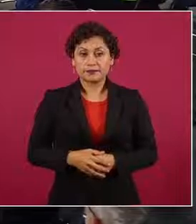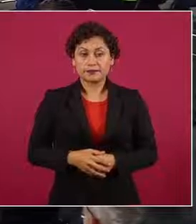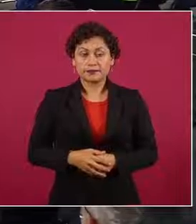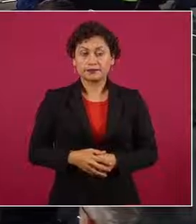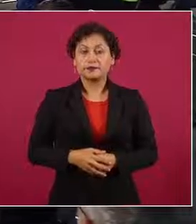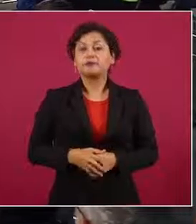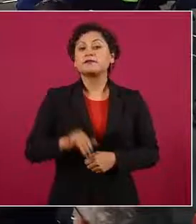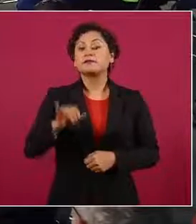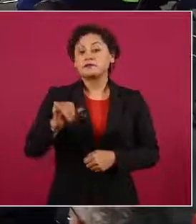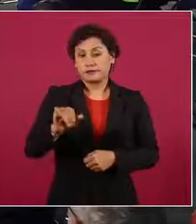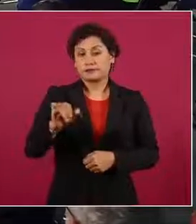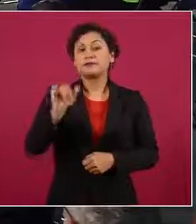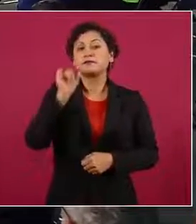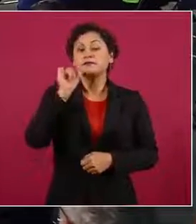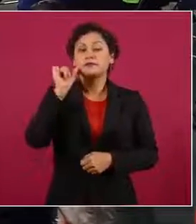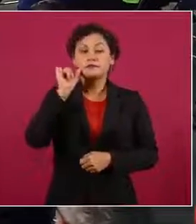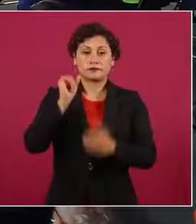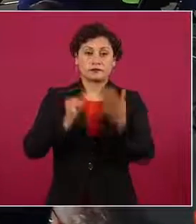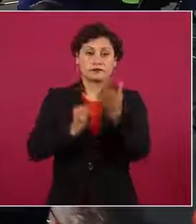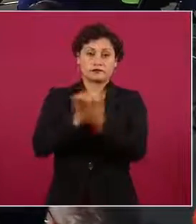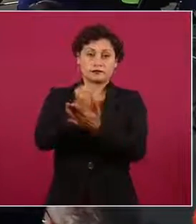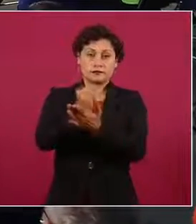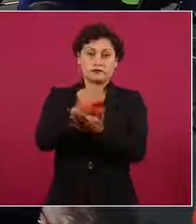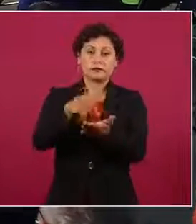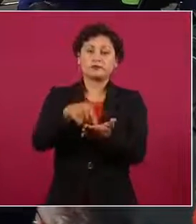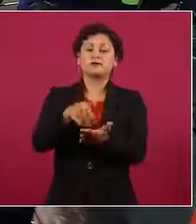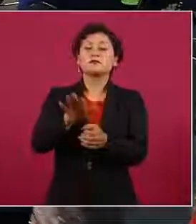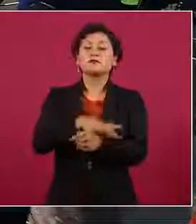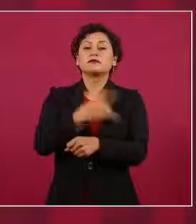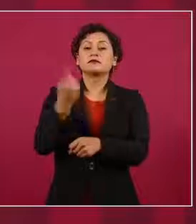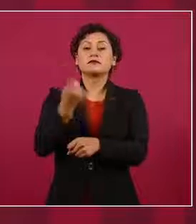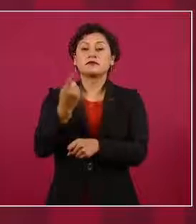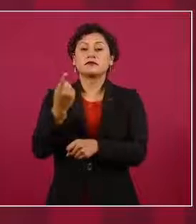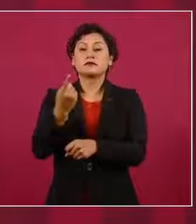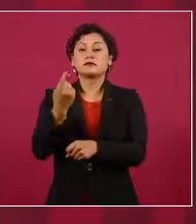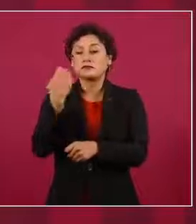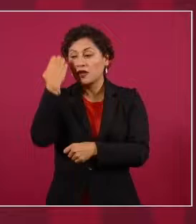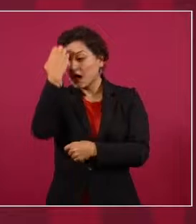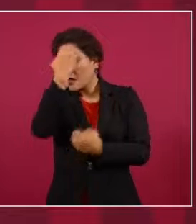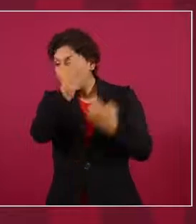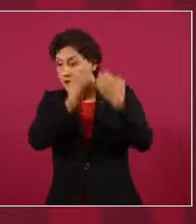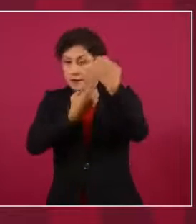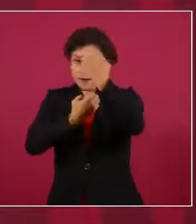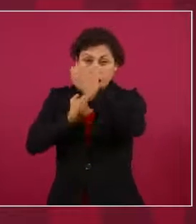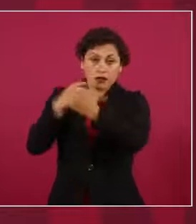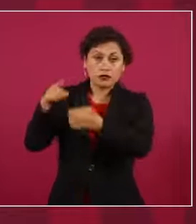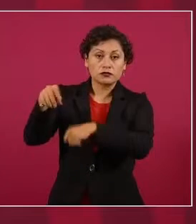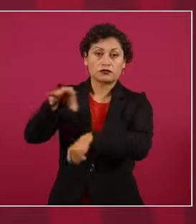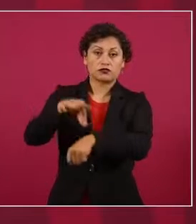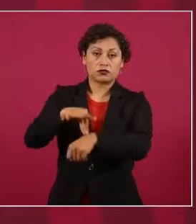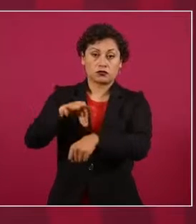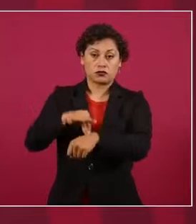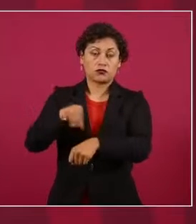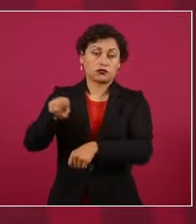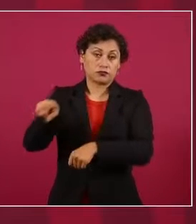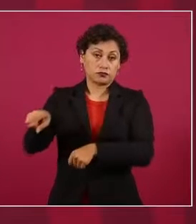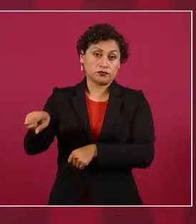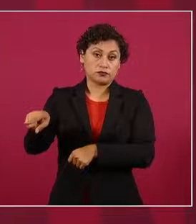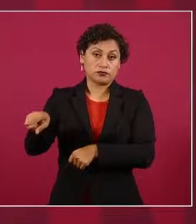se determinó esto porque se hizo un análisis médico y el señor